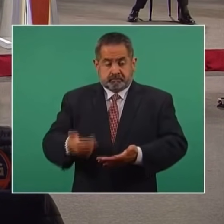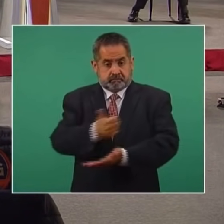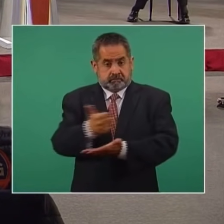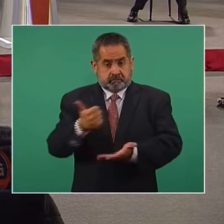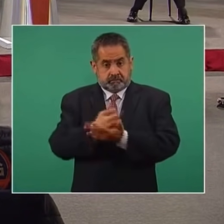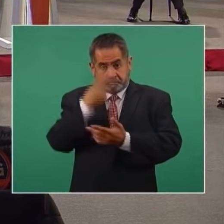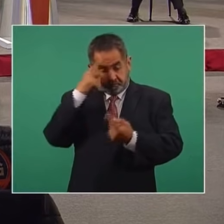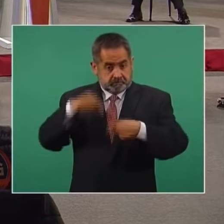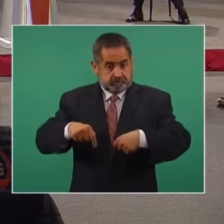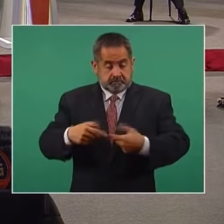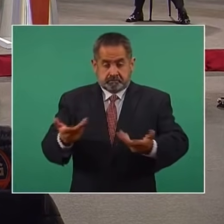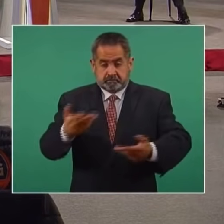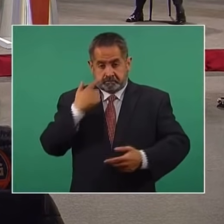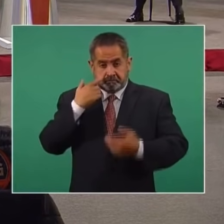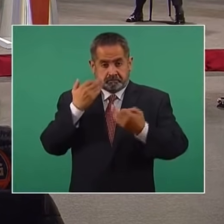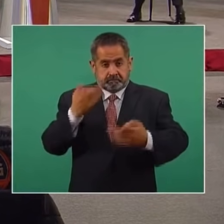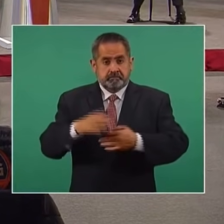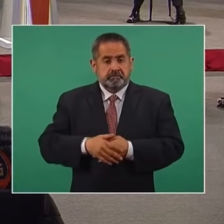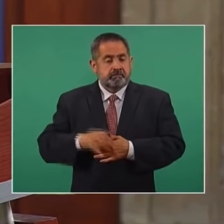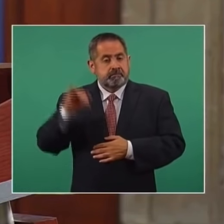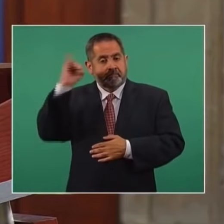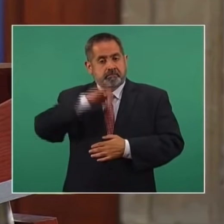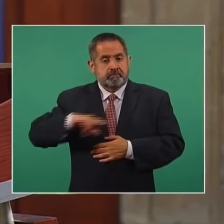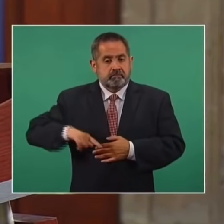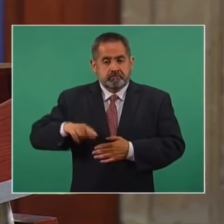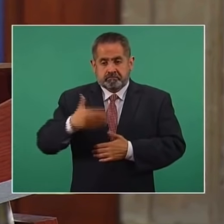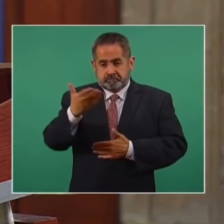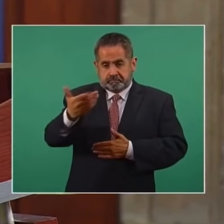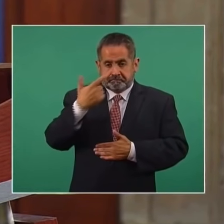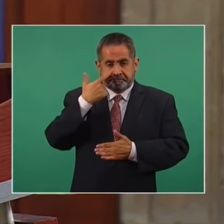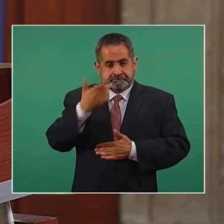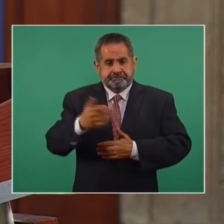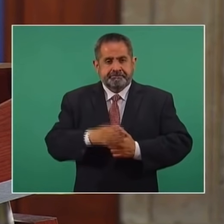México, la jefa de gobierno.